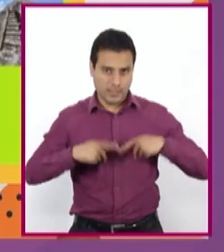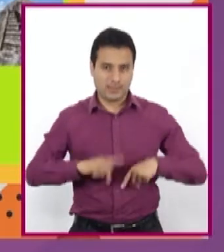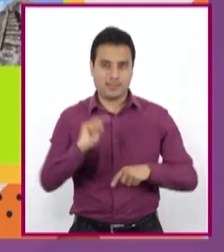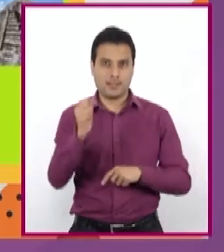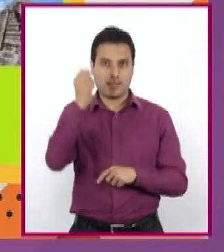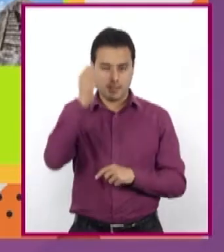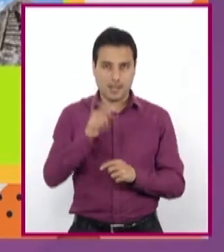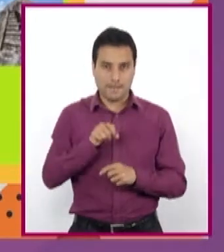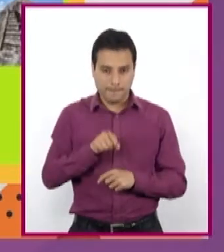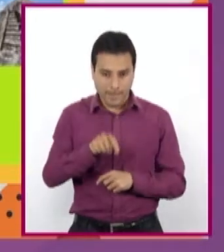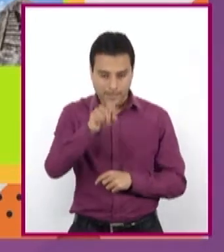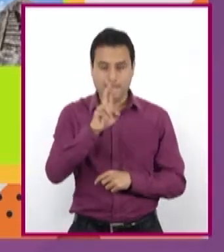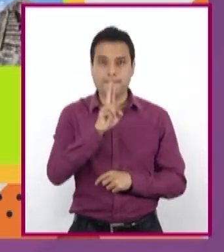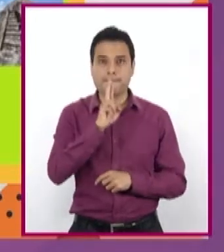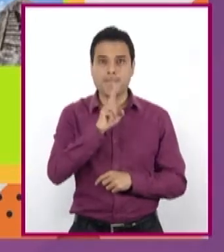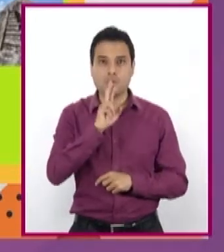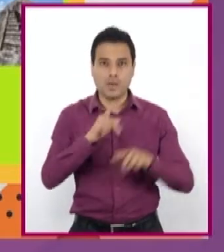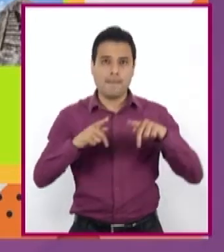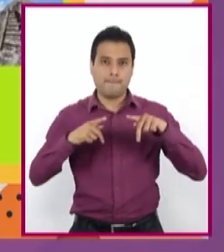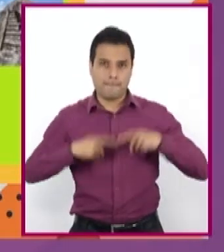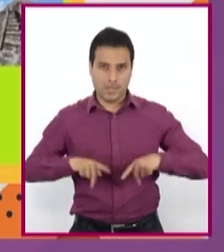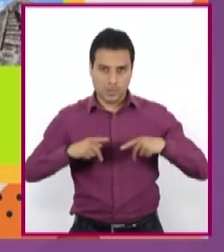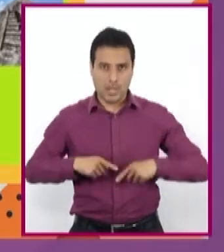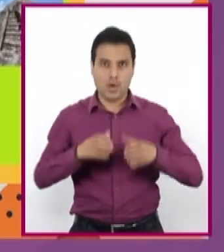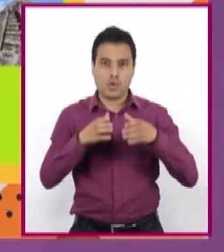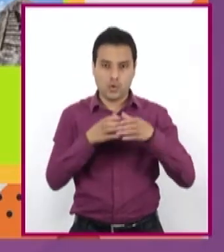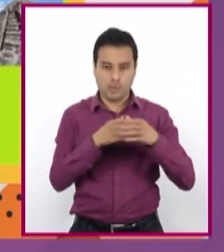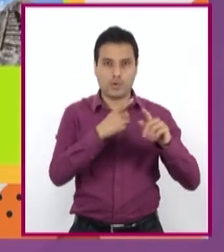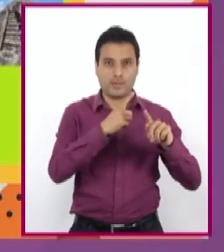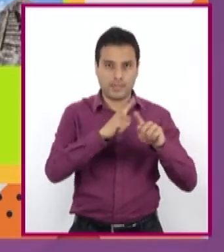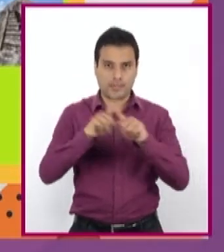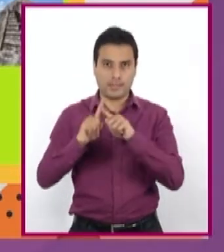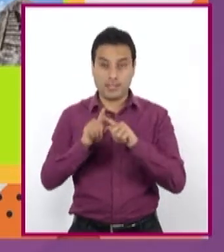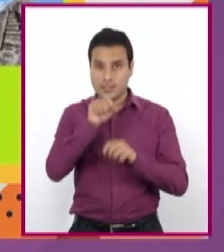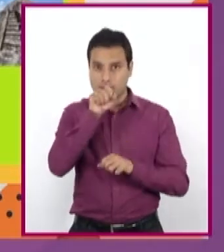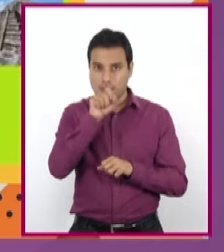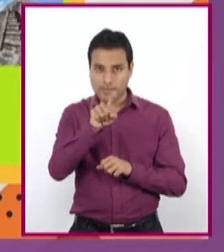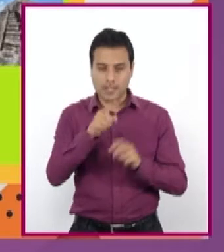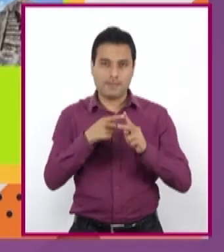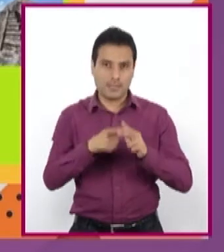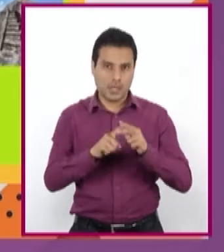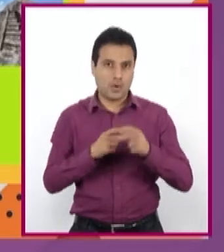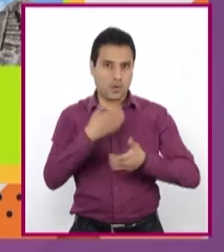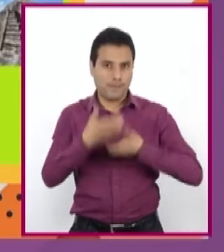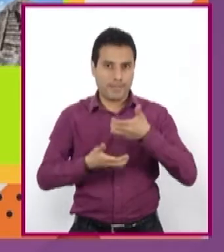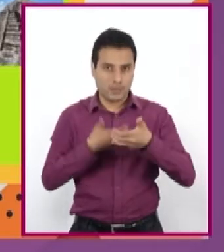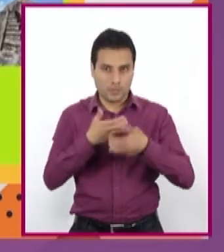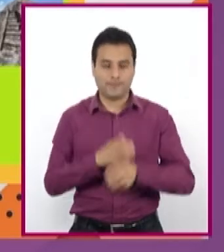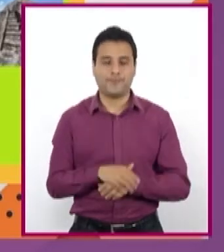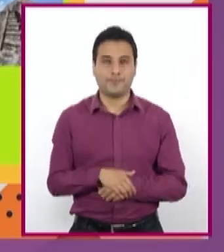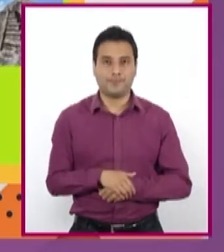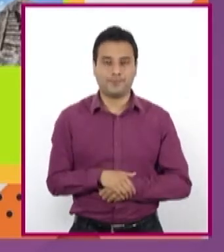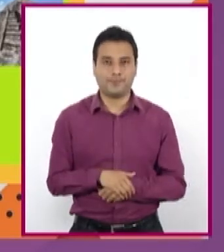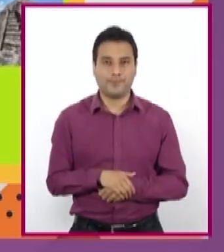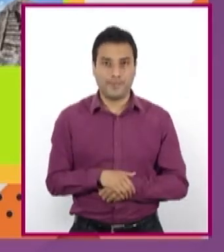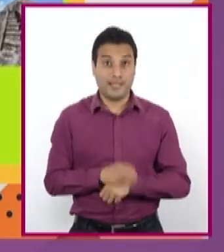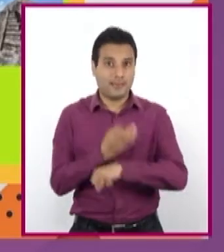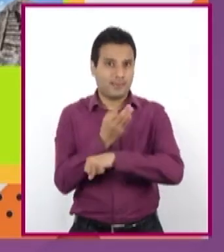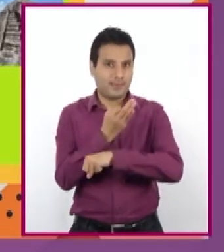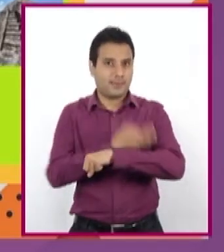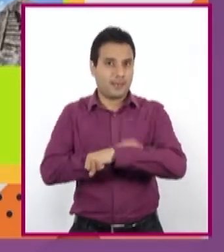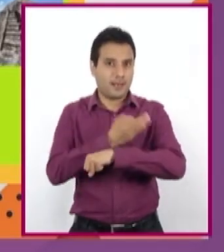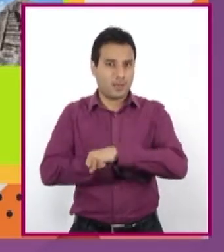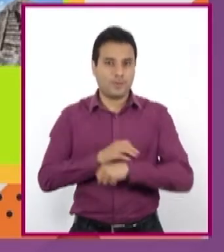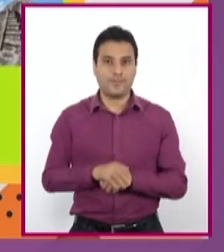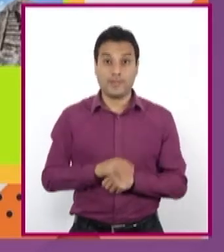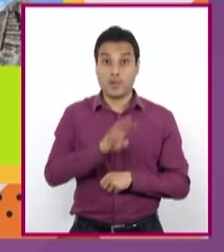cultivo, la división social y el desarrollo del proceso de intercambio comercial. Tardío, que va